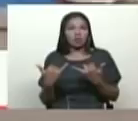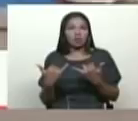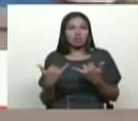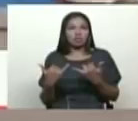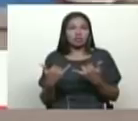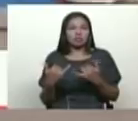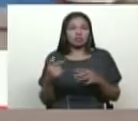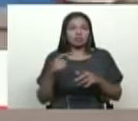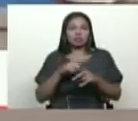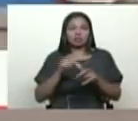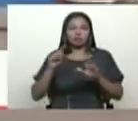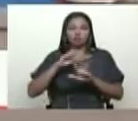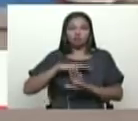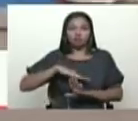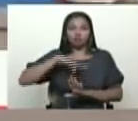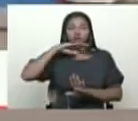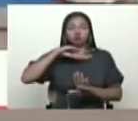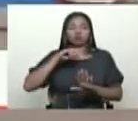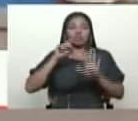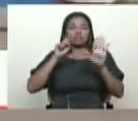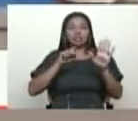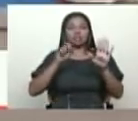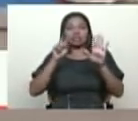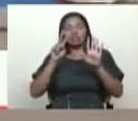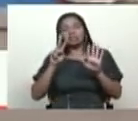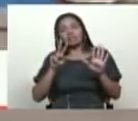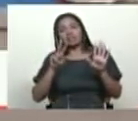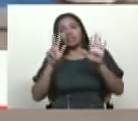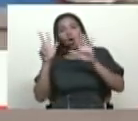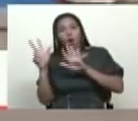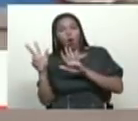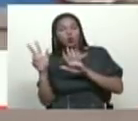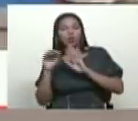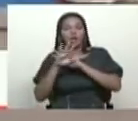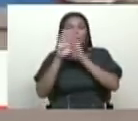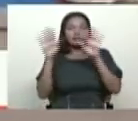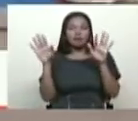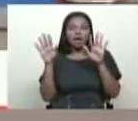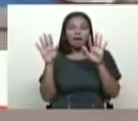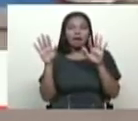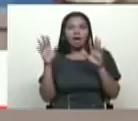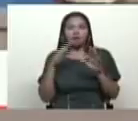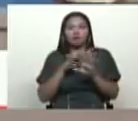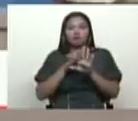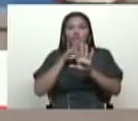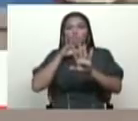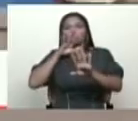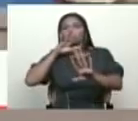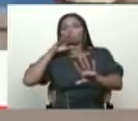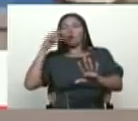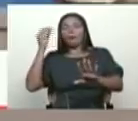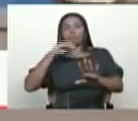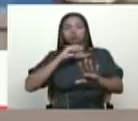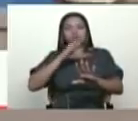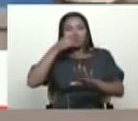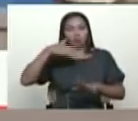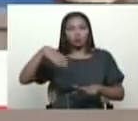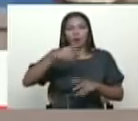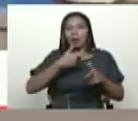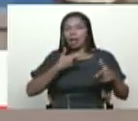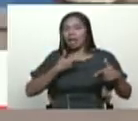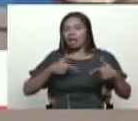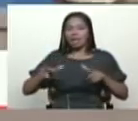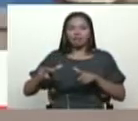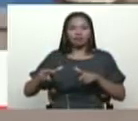punta a punta, 6 de la mañana, 7 de la mañana, 8 de la mañana, del pueblo en la calle. Y así el pueblo estaba listo en las calles, los